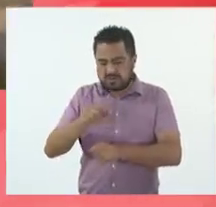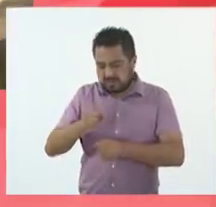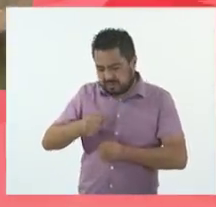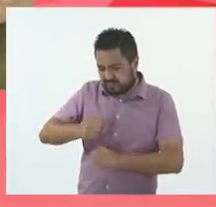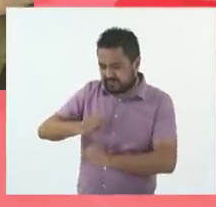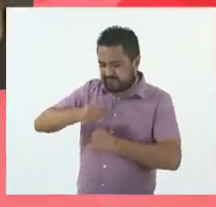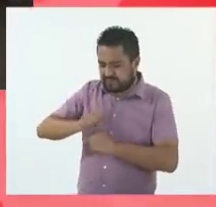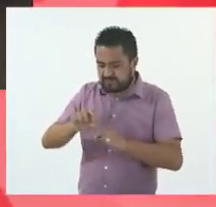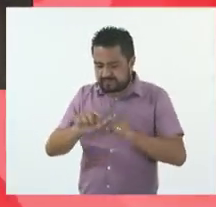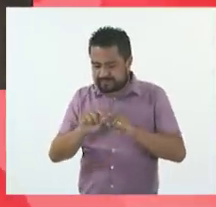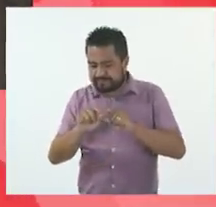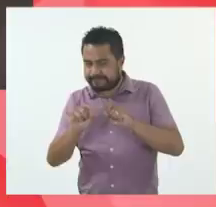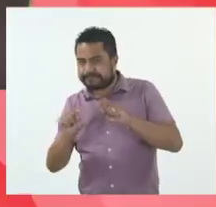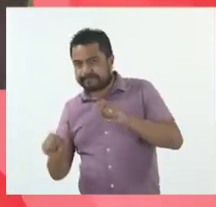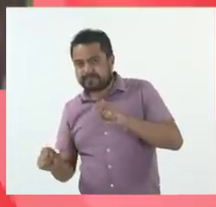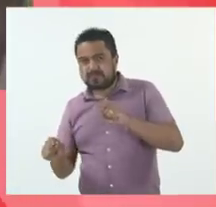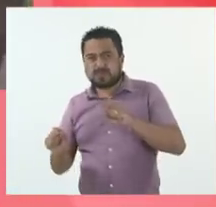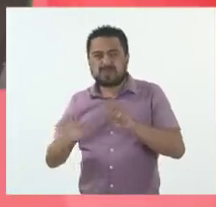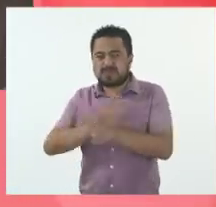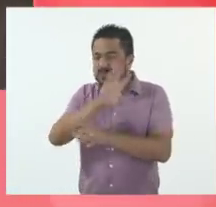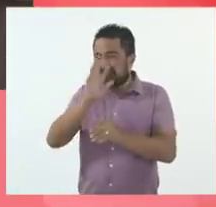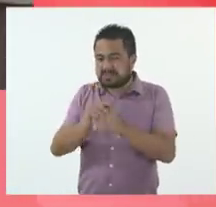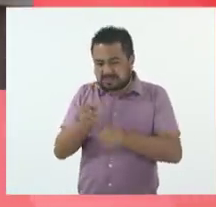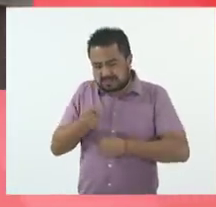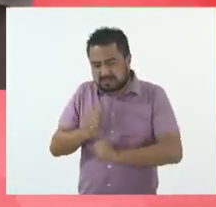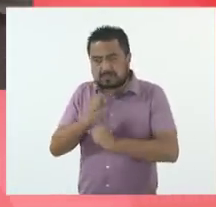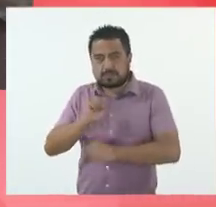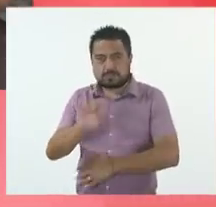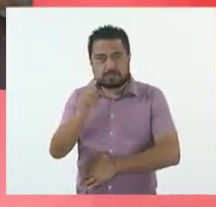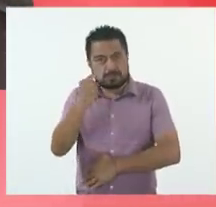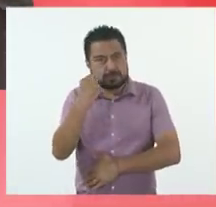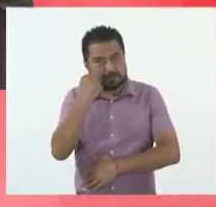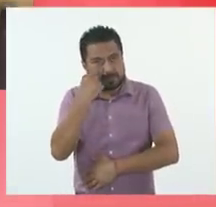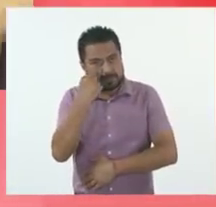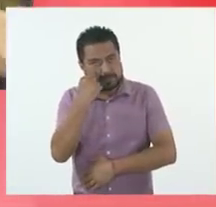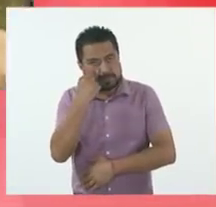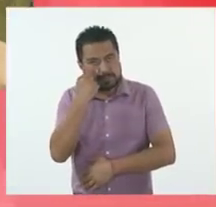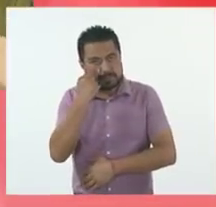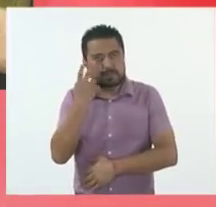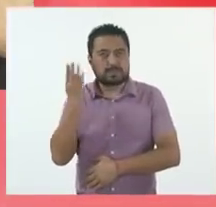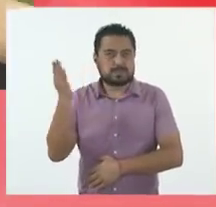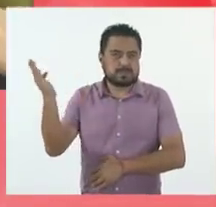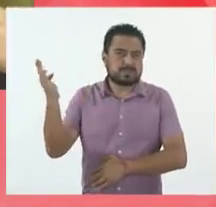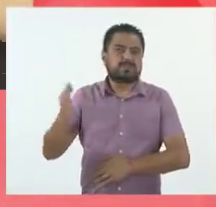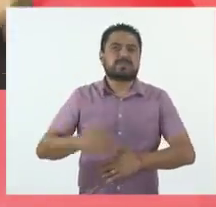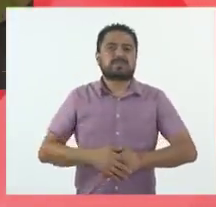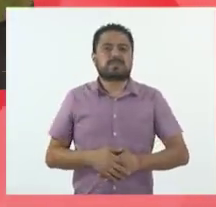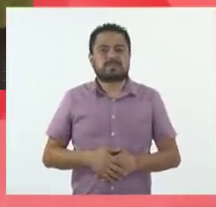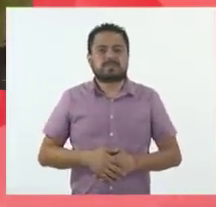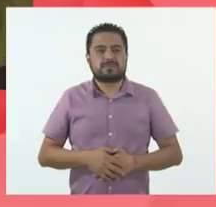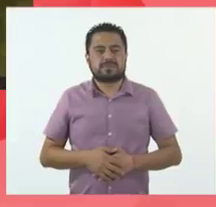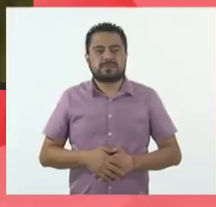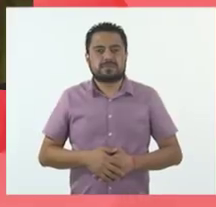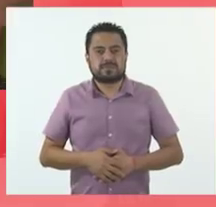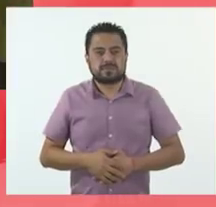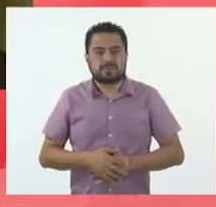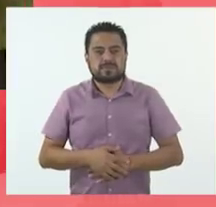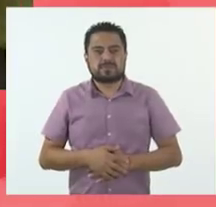cuchilla es la que va a sacar todo el gabachito ahí, ¿eh? Mire, vamos a ver. A ver.